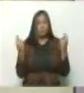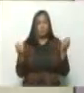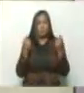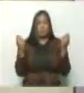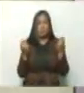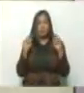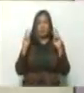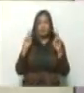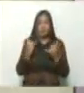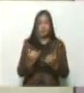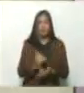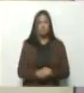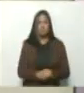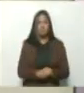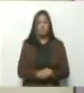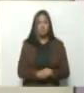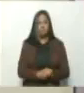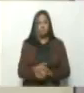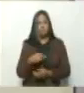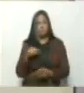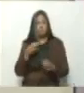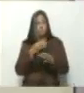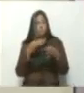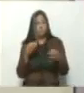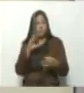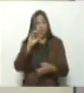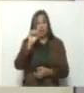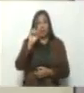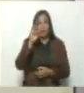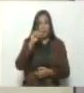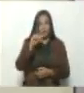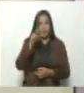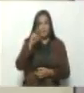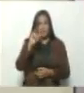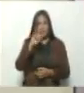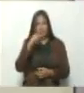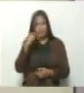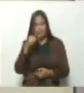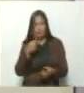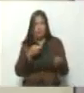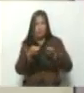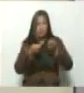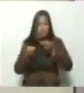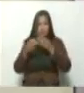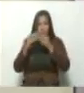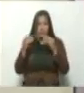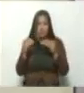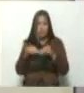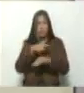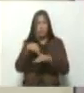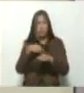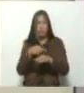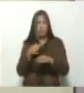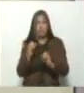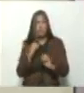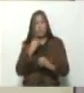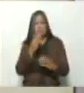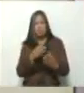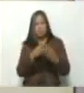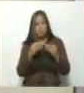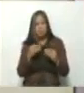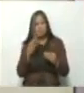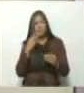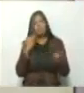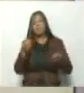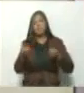sobre este tema. En La Campiña es fabuloso, porque en La Campiña no solo controlan que el horario de la basura, es que si